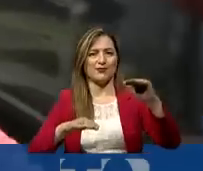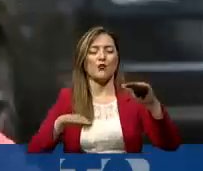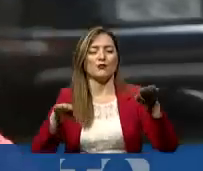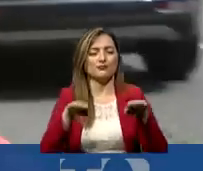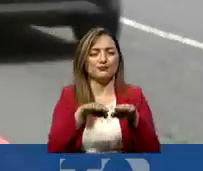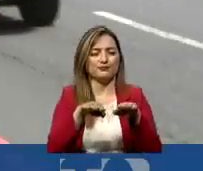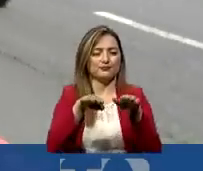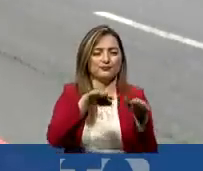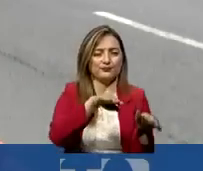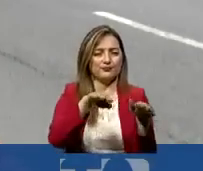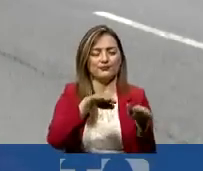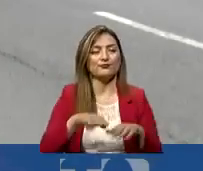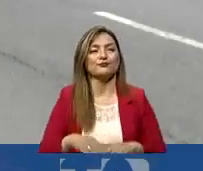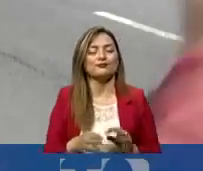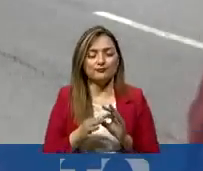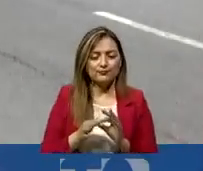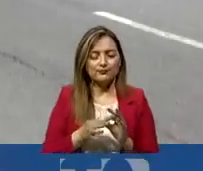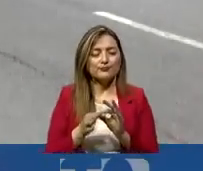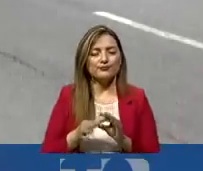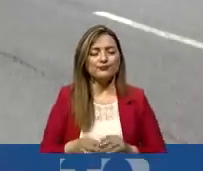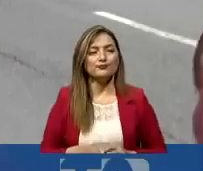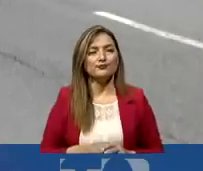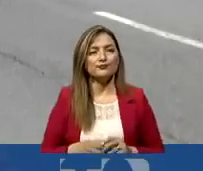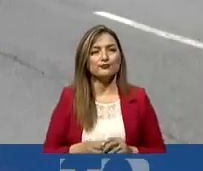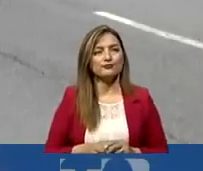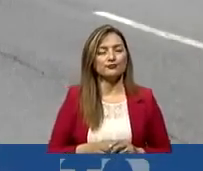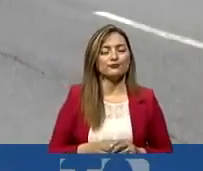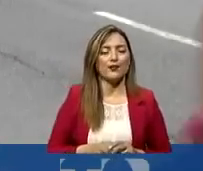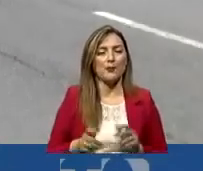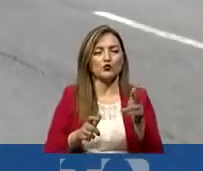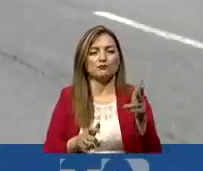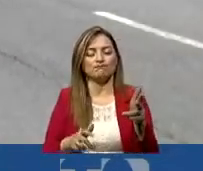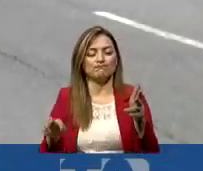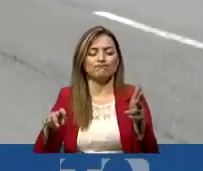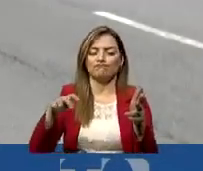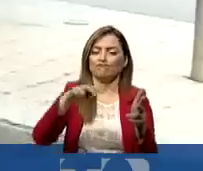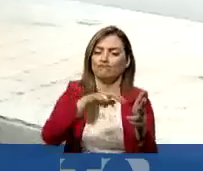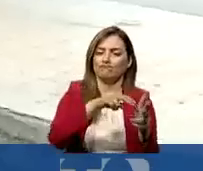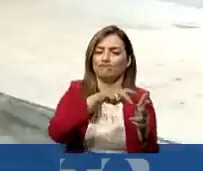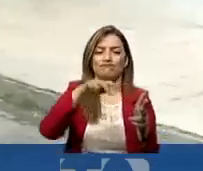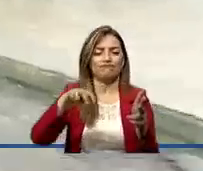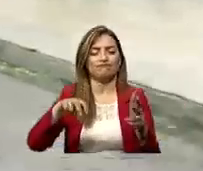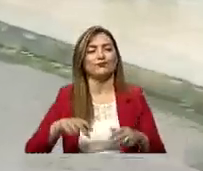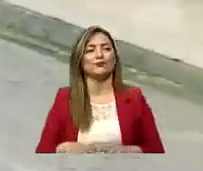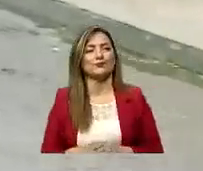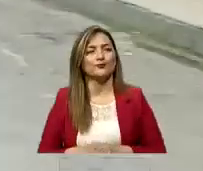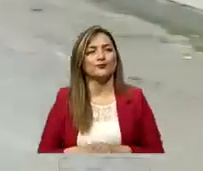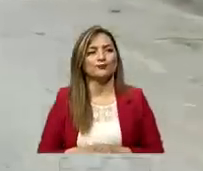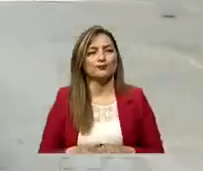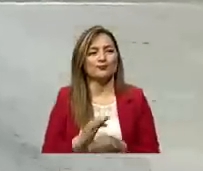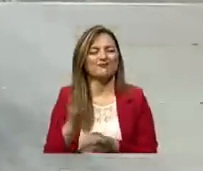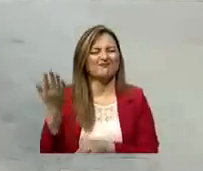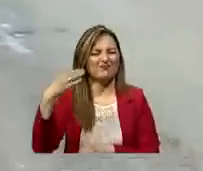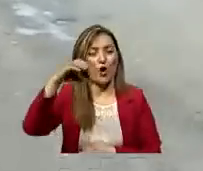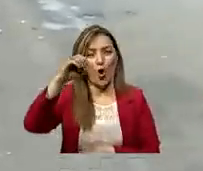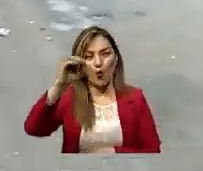a hacer adecuaciones en los buses, ¿no es cierto?, para que los usuarios suban, asciendan y desciendan a nivel. Este corredor, que funciona desde la